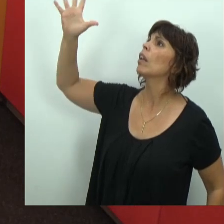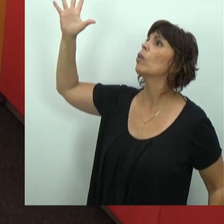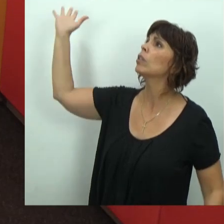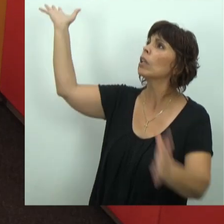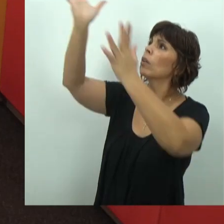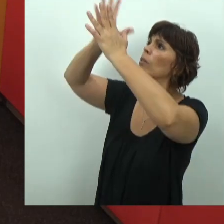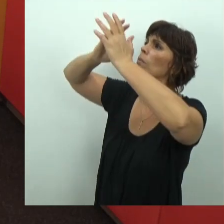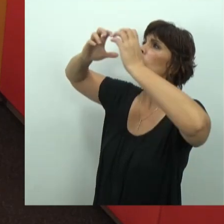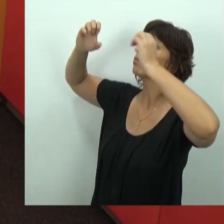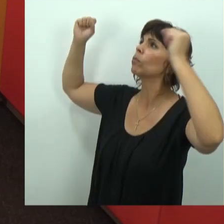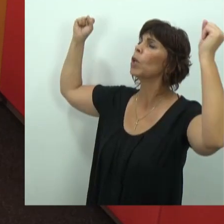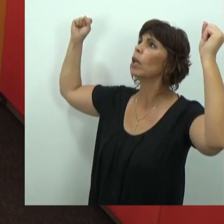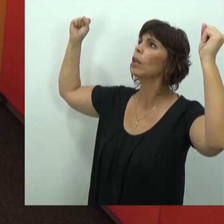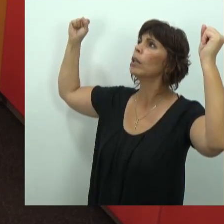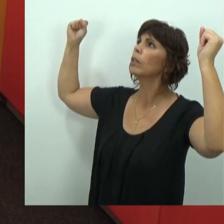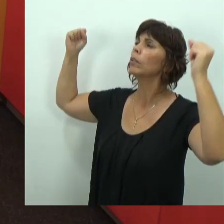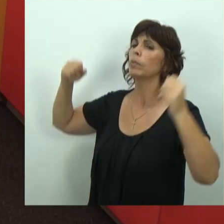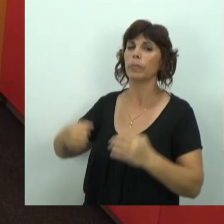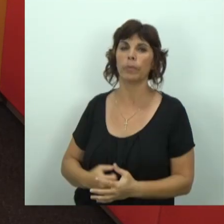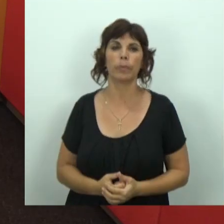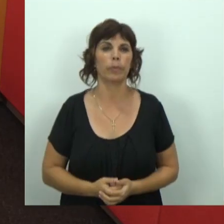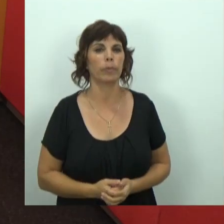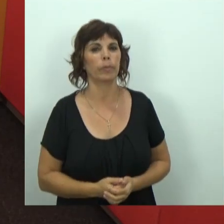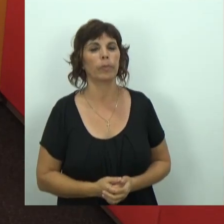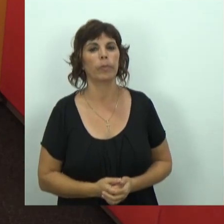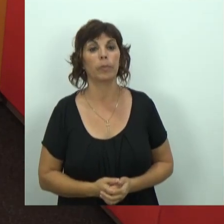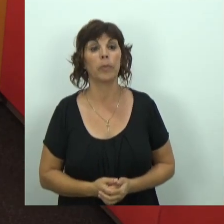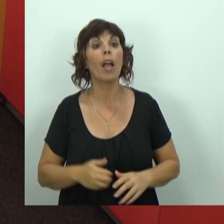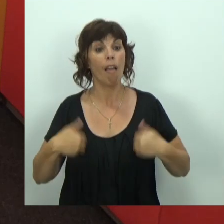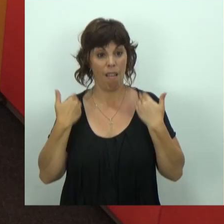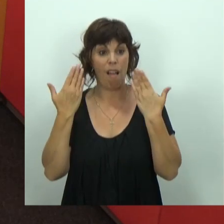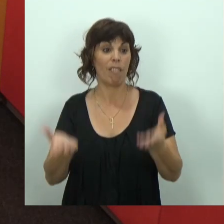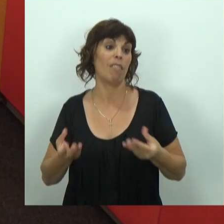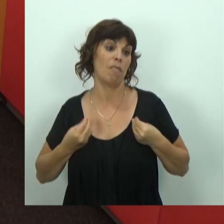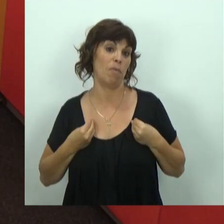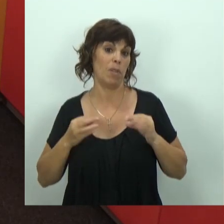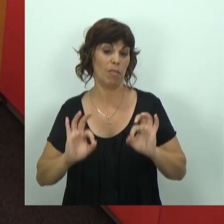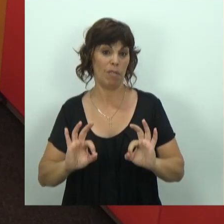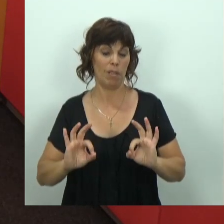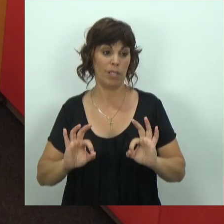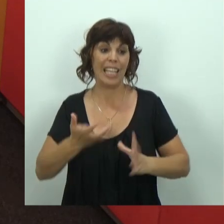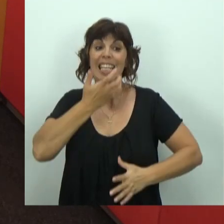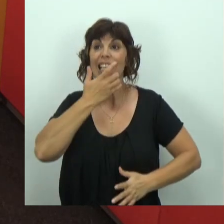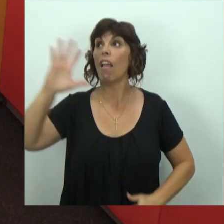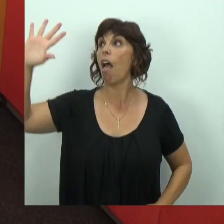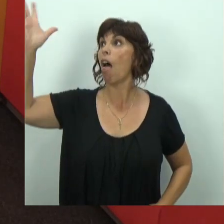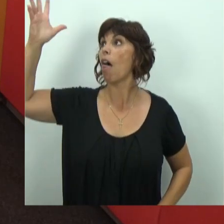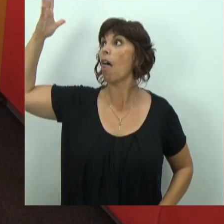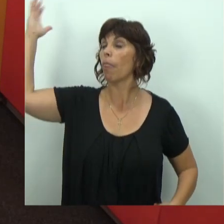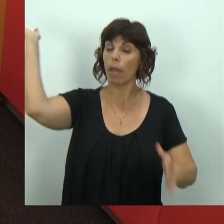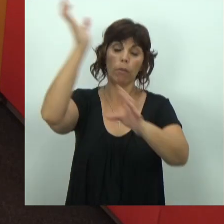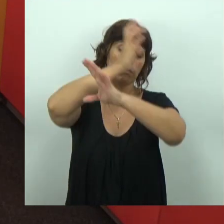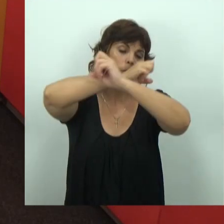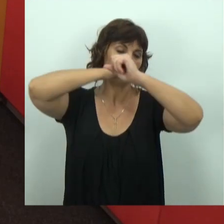fueron abiertos. Eso es vivir bajo la gracia, cuando el cielo te